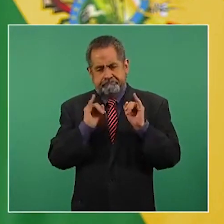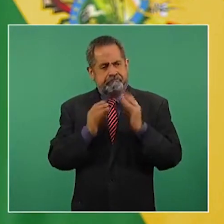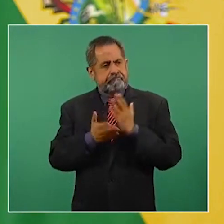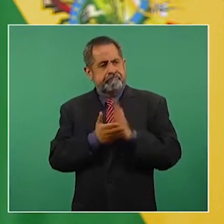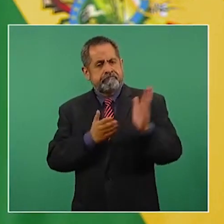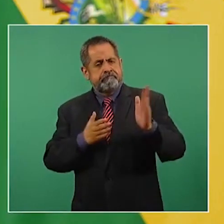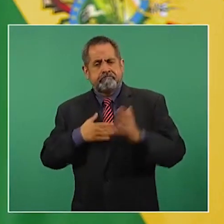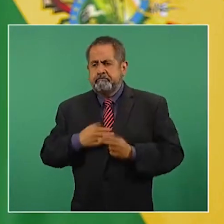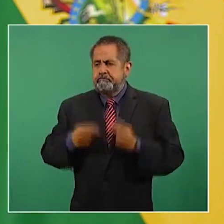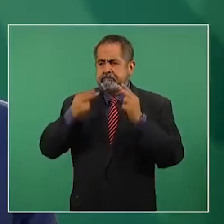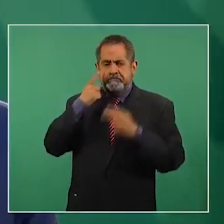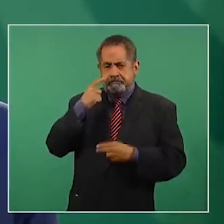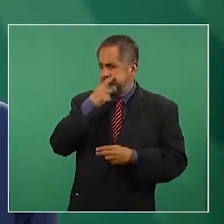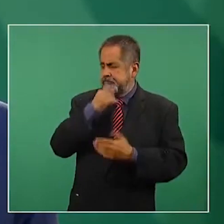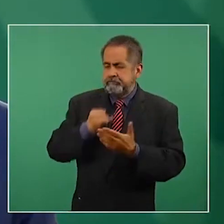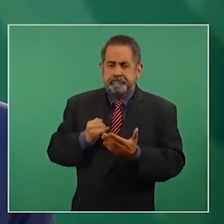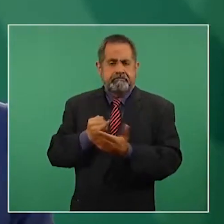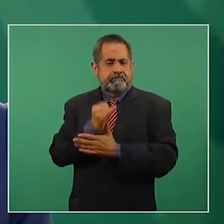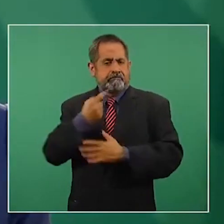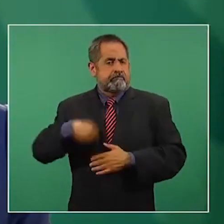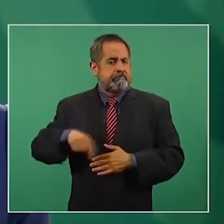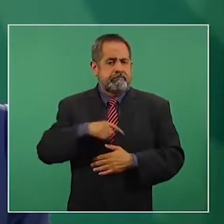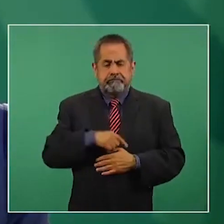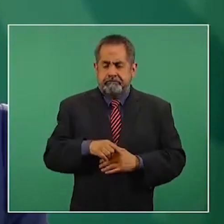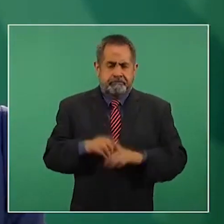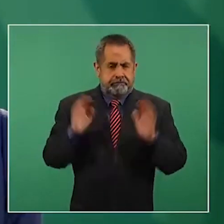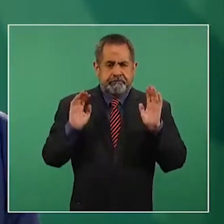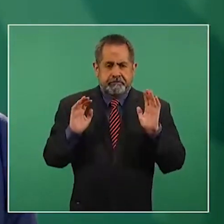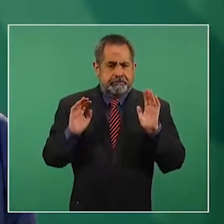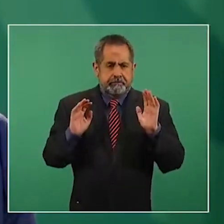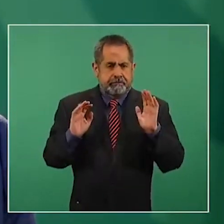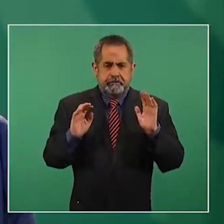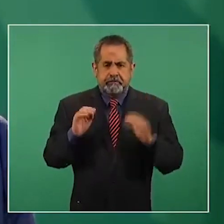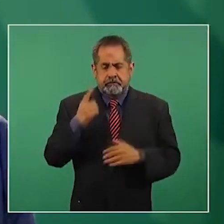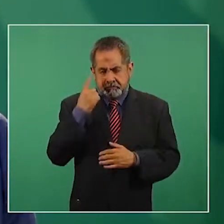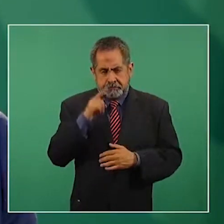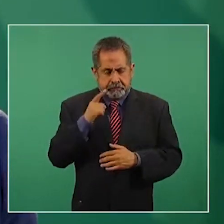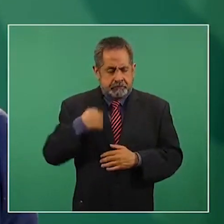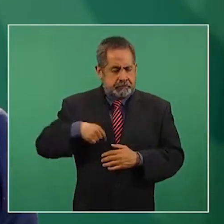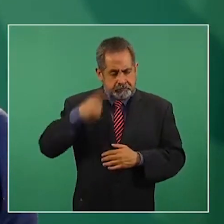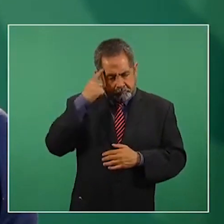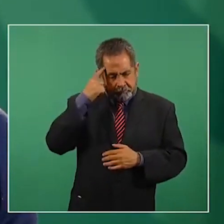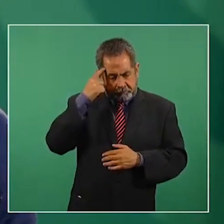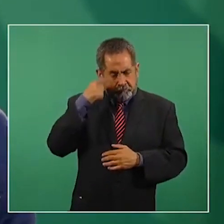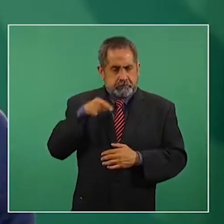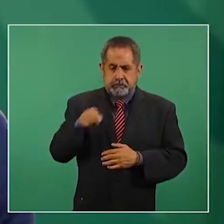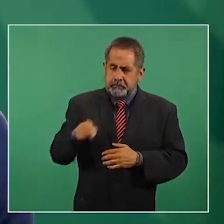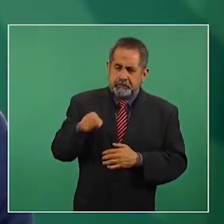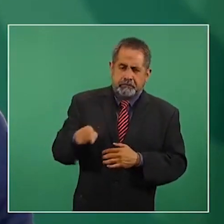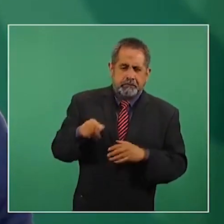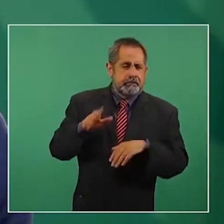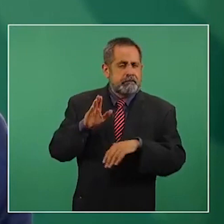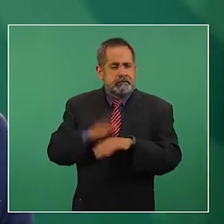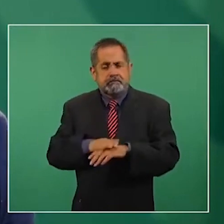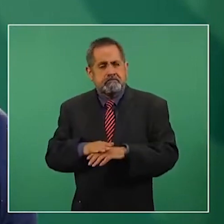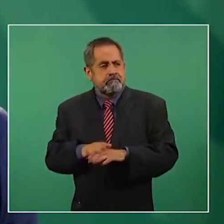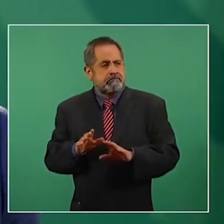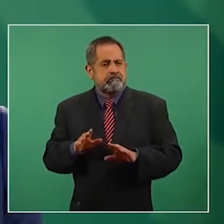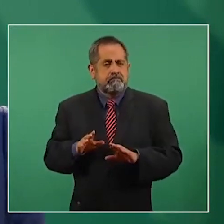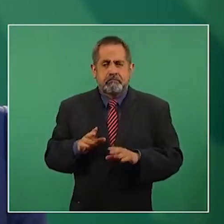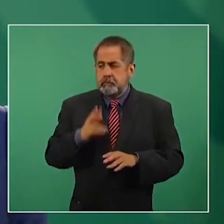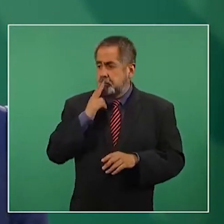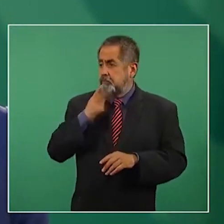para hacer de esos recursos naturales lo que más convenga